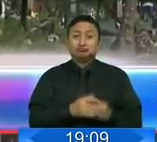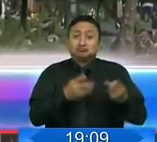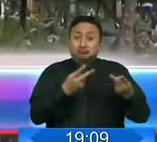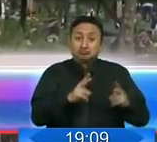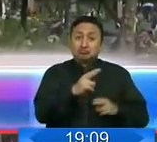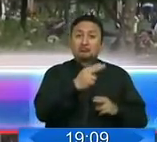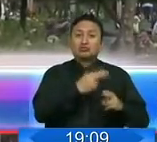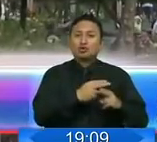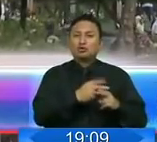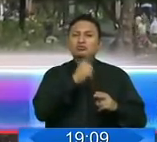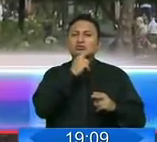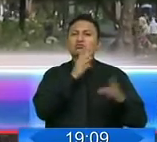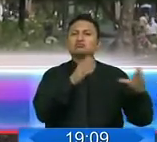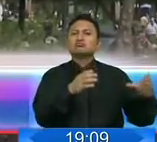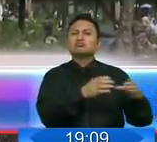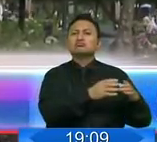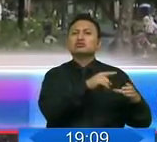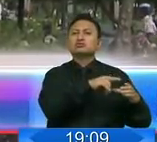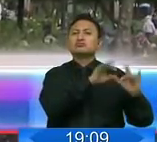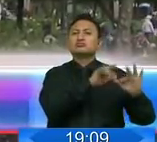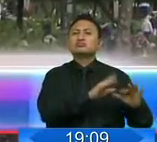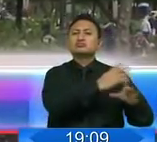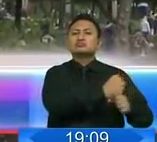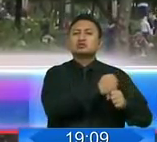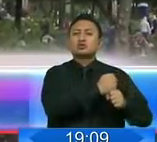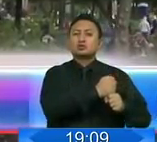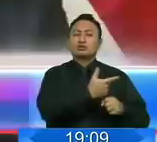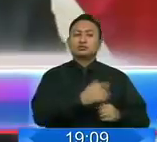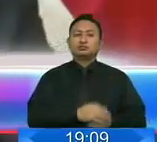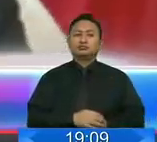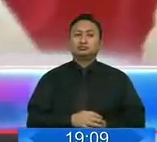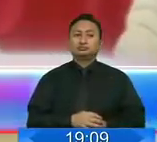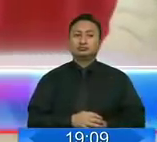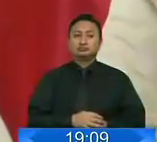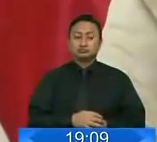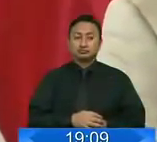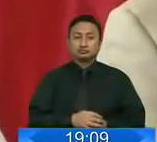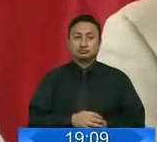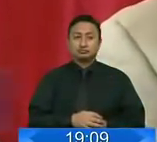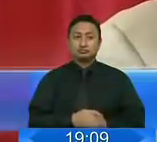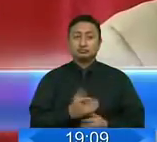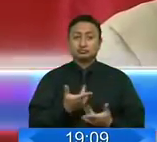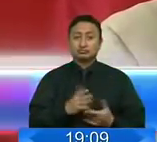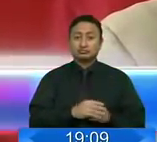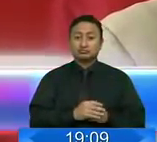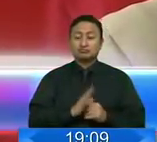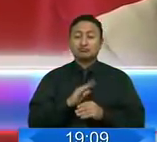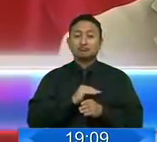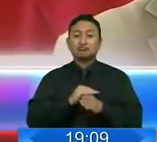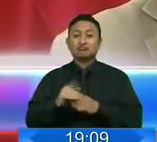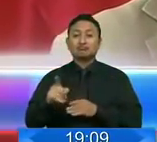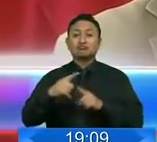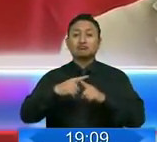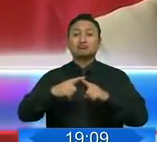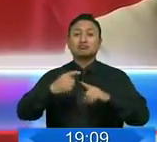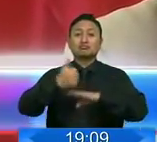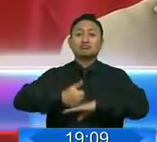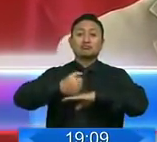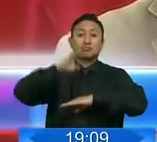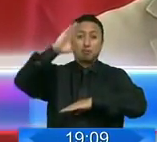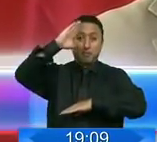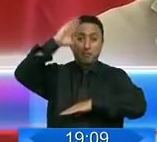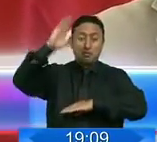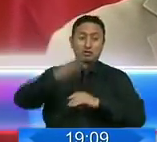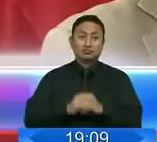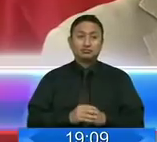quien estará al frente de la Secretaría de Seguridad del distrito. Hemos invitado a un directo exoficial de la policía,